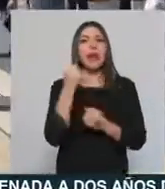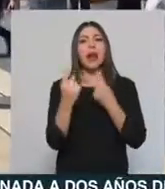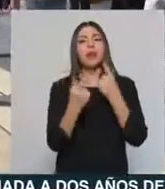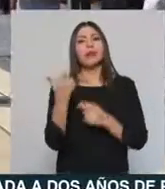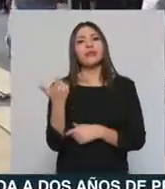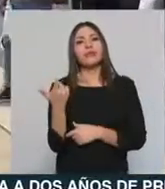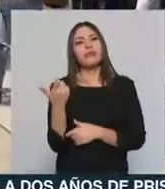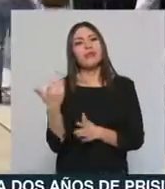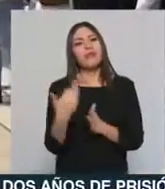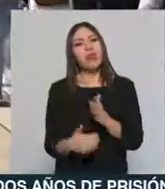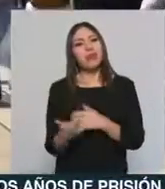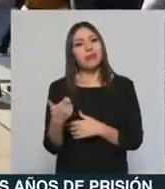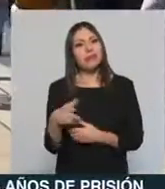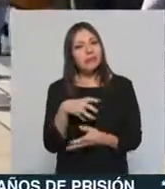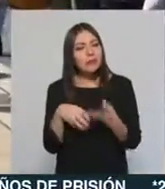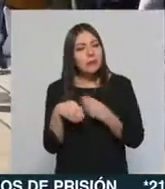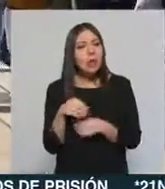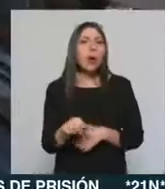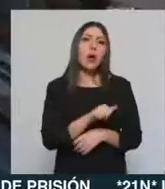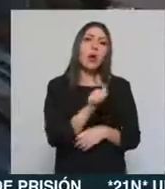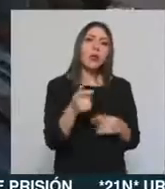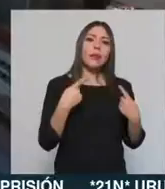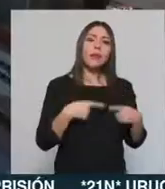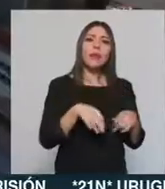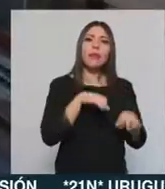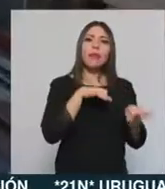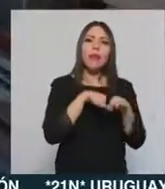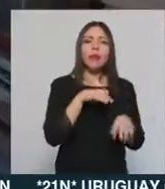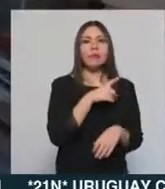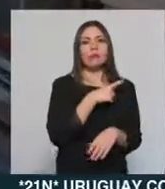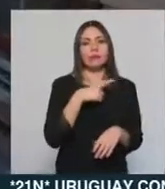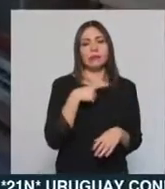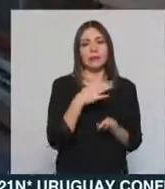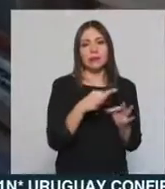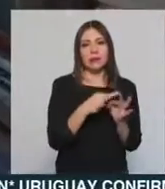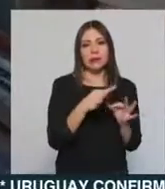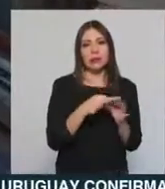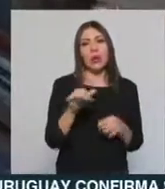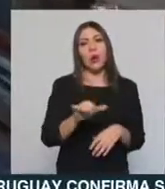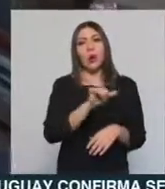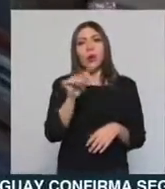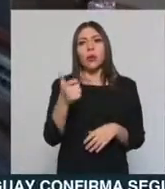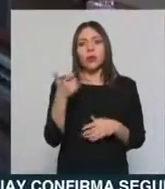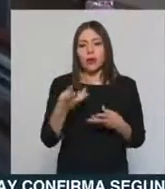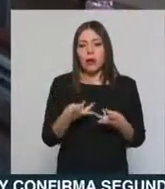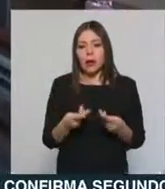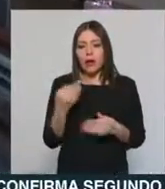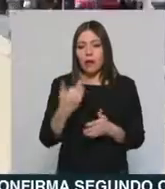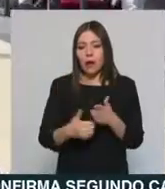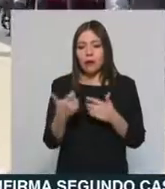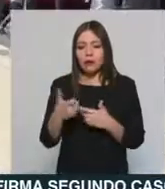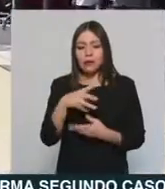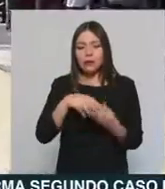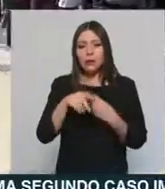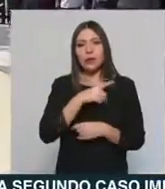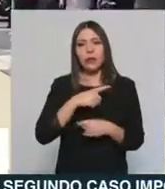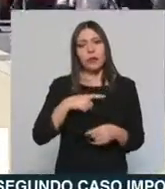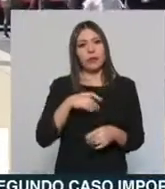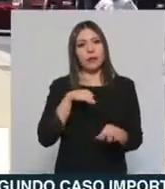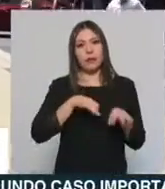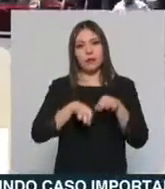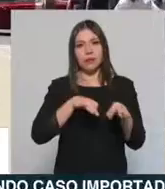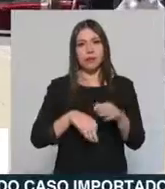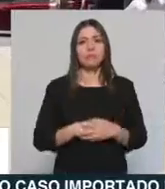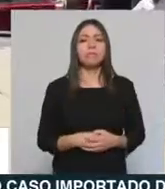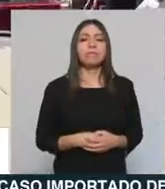dinero, otros porque deben trabajar y otros porque quieren trabajar para cubrir sus gastos cotidianos. Yo, ahorita no me